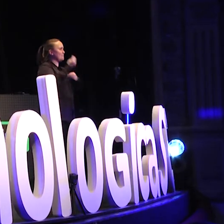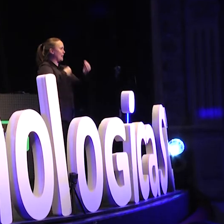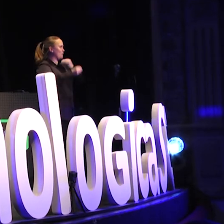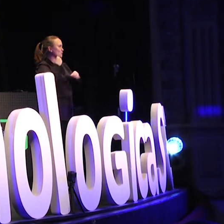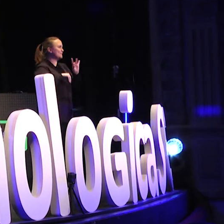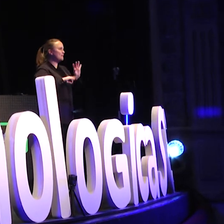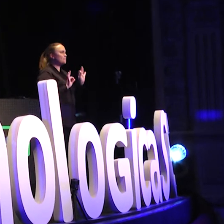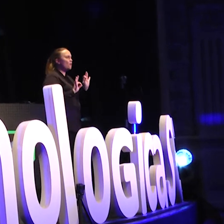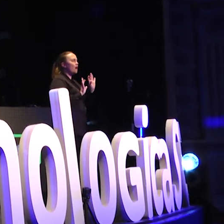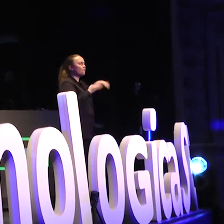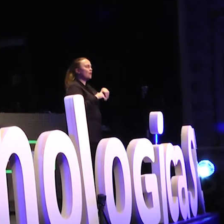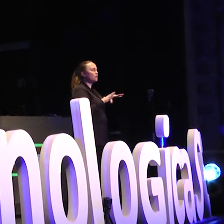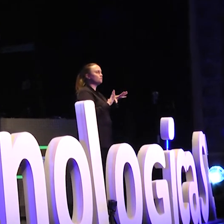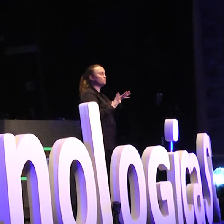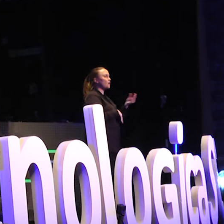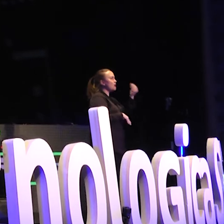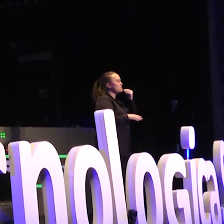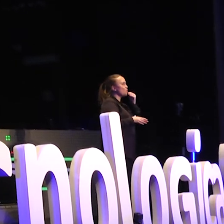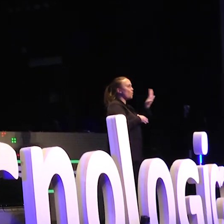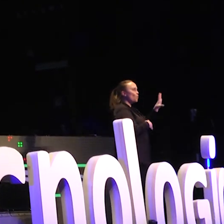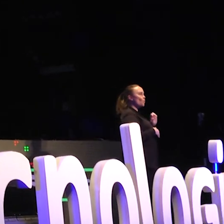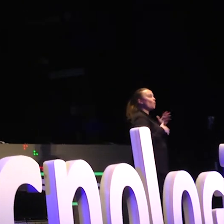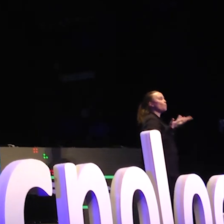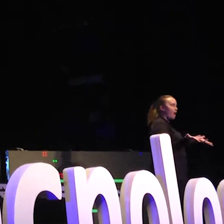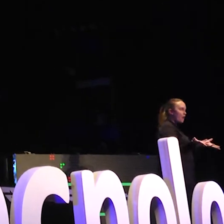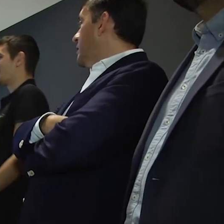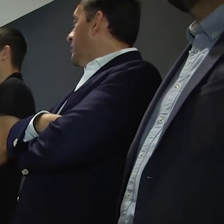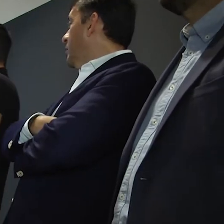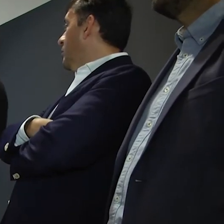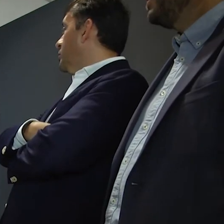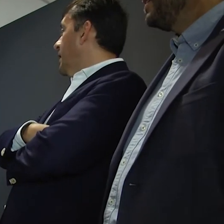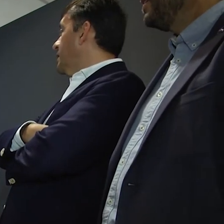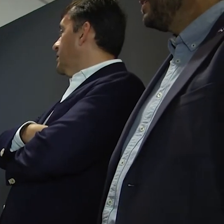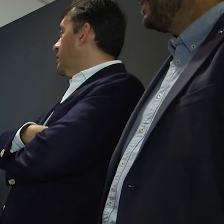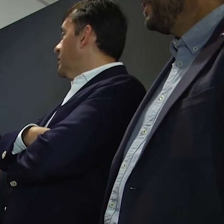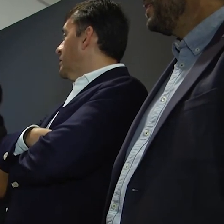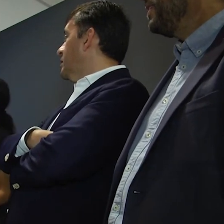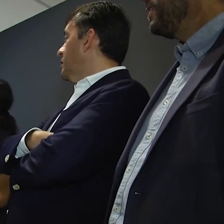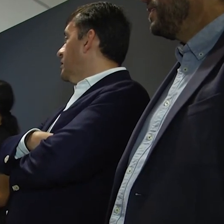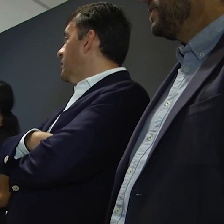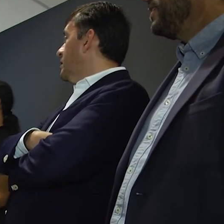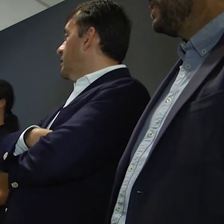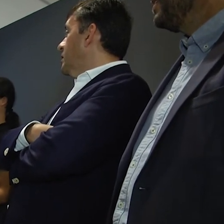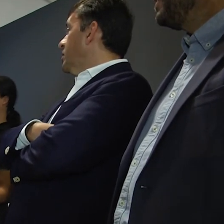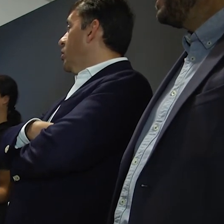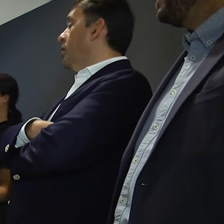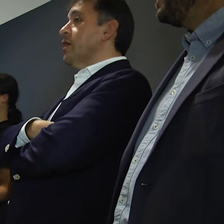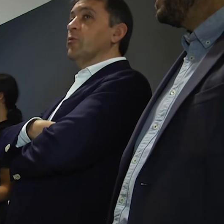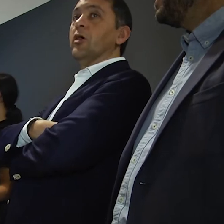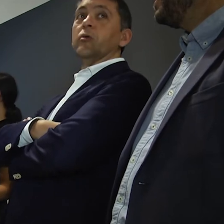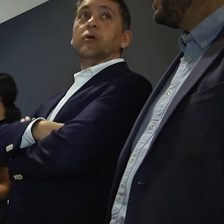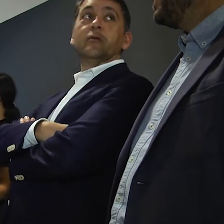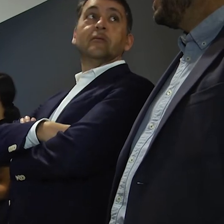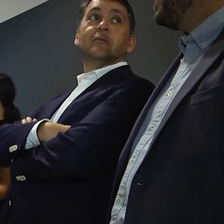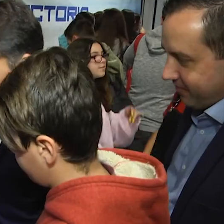Tecnológica Santa Cruz tiene como objetivo fomentar la innovación y sensibilizar a la población sobre el uso de las TIC, las tecnologías de la información y